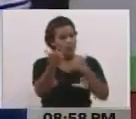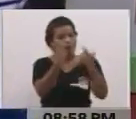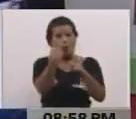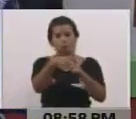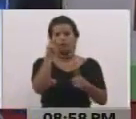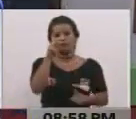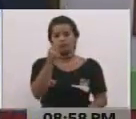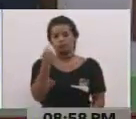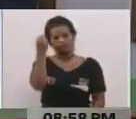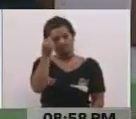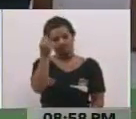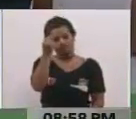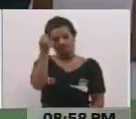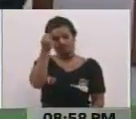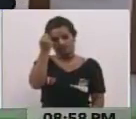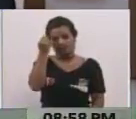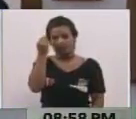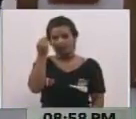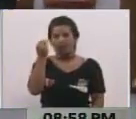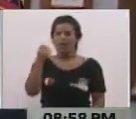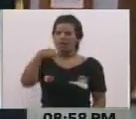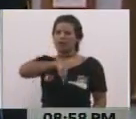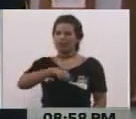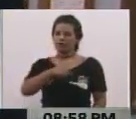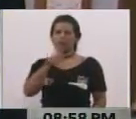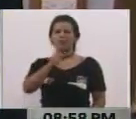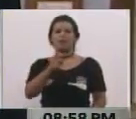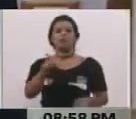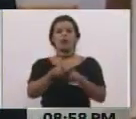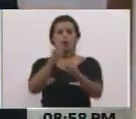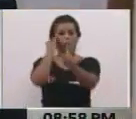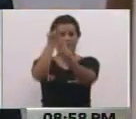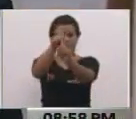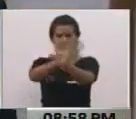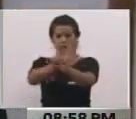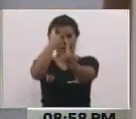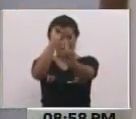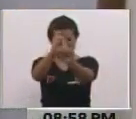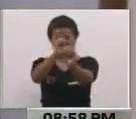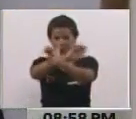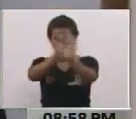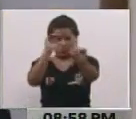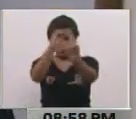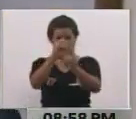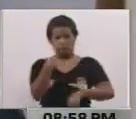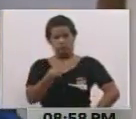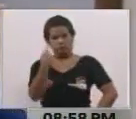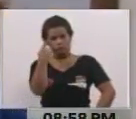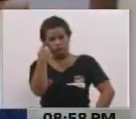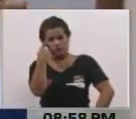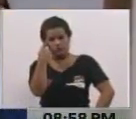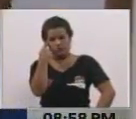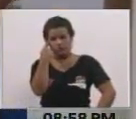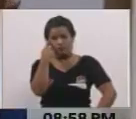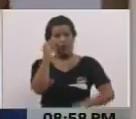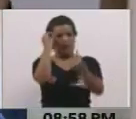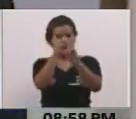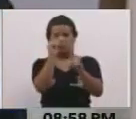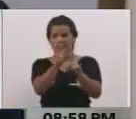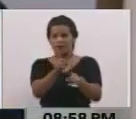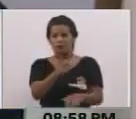que tú tienes que trazarte un camino. Y yo pienso que en ese momento fue que sentí que tenía que trazarme un camino y que tenía